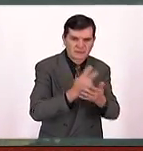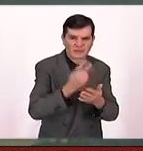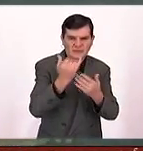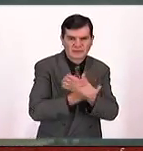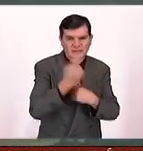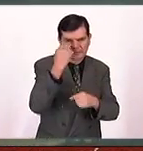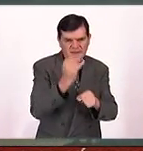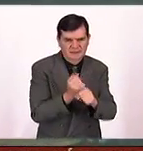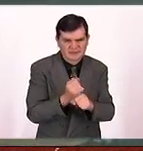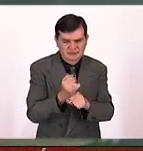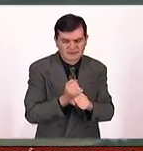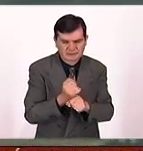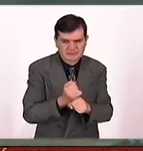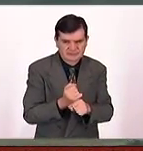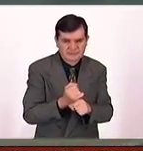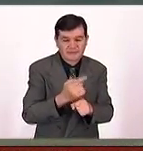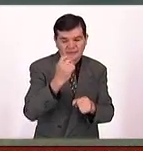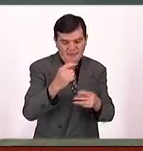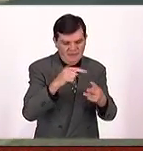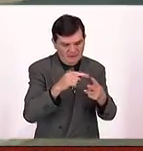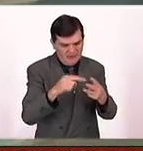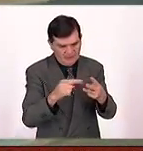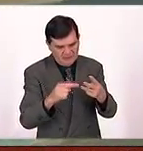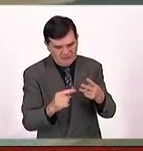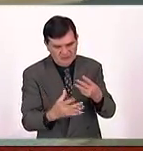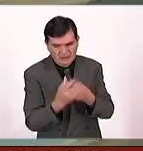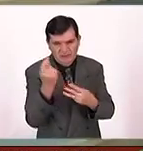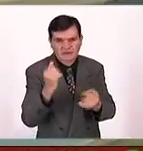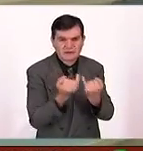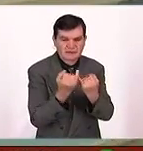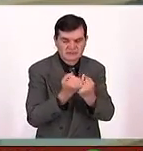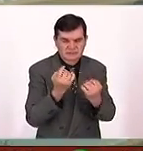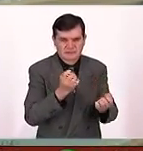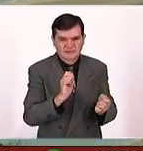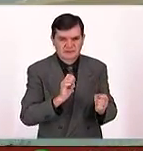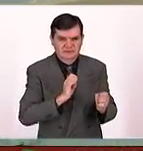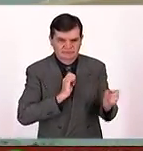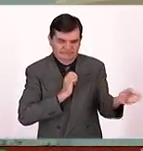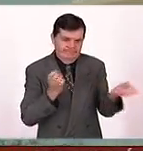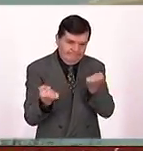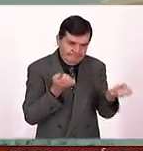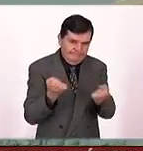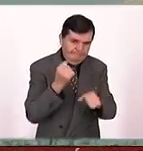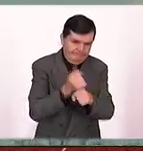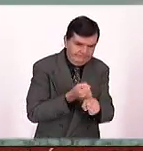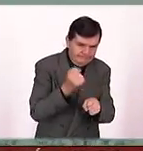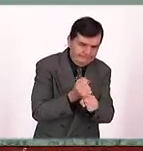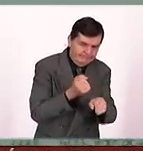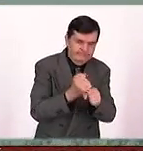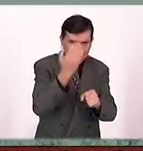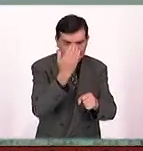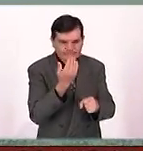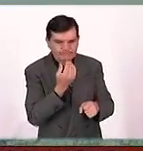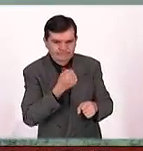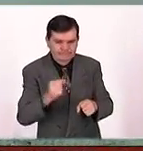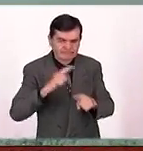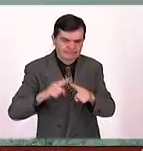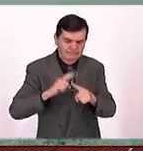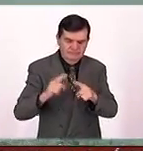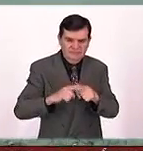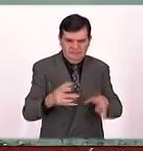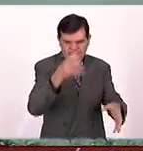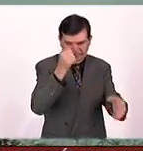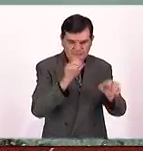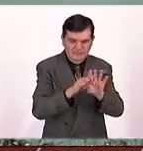proyectos de investigación. De manera tal de que adquiera pues un entrenamiento, conocimiento y habilidades para poderse